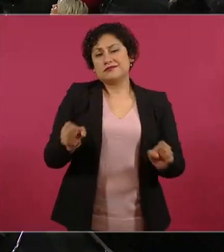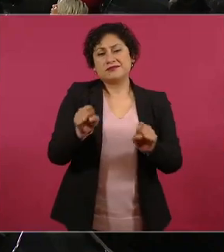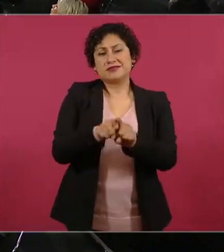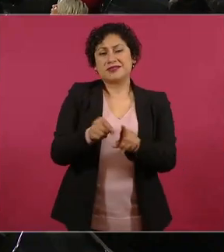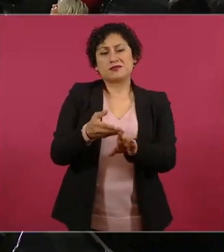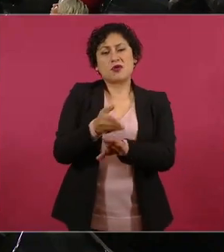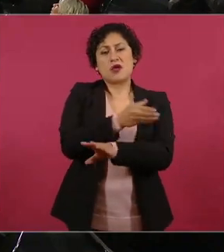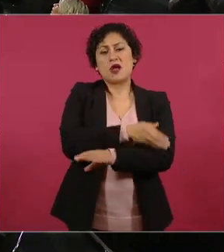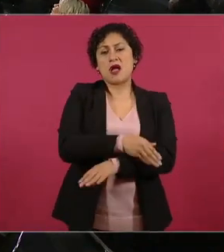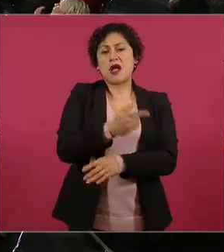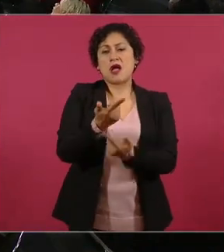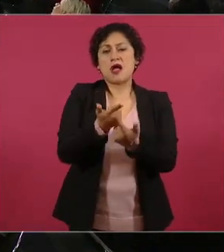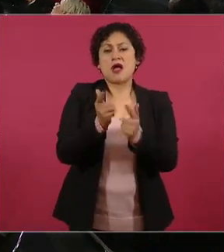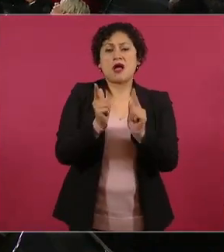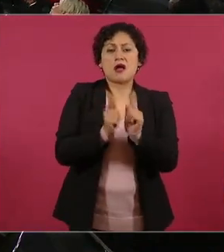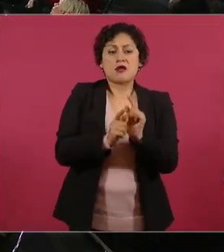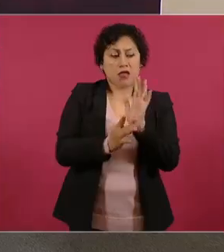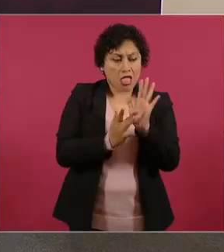y…